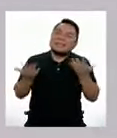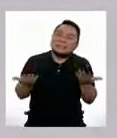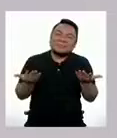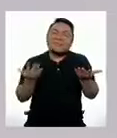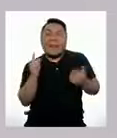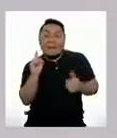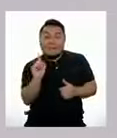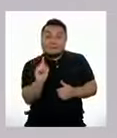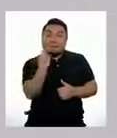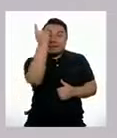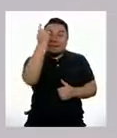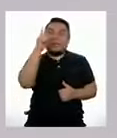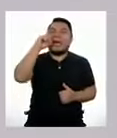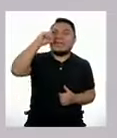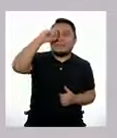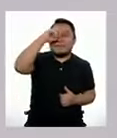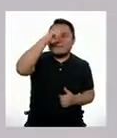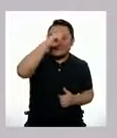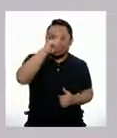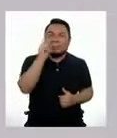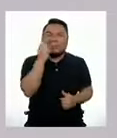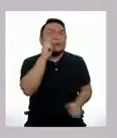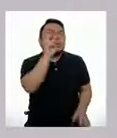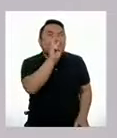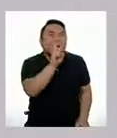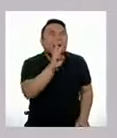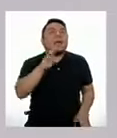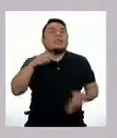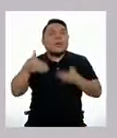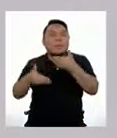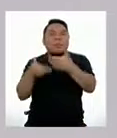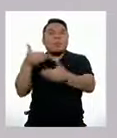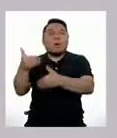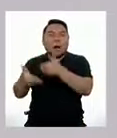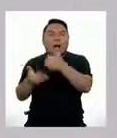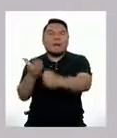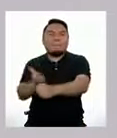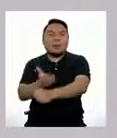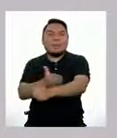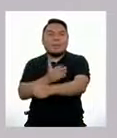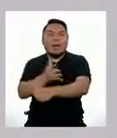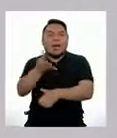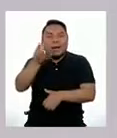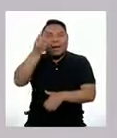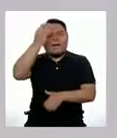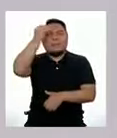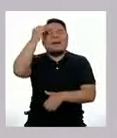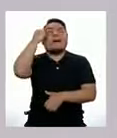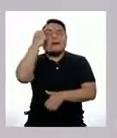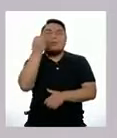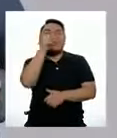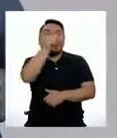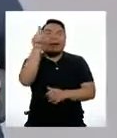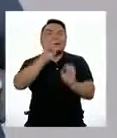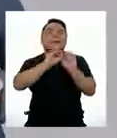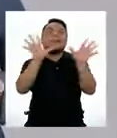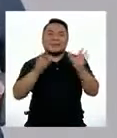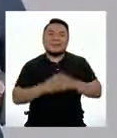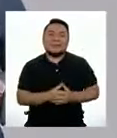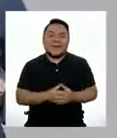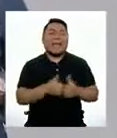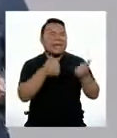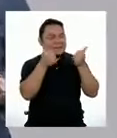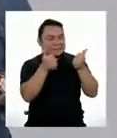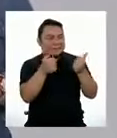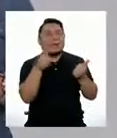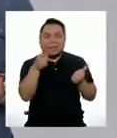Al principio un poco difícil, pero poco a poco con sus orientaciones y explicaciones me ha ido quedando todo más claro. ¡Qué bueno!